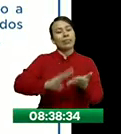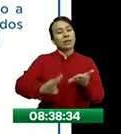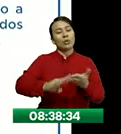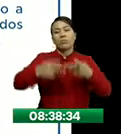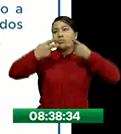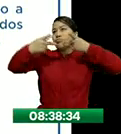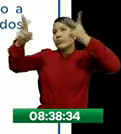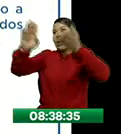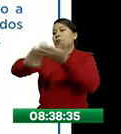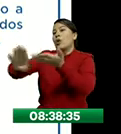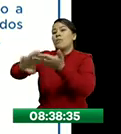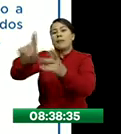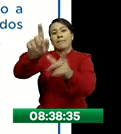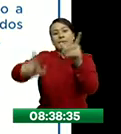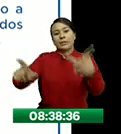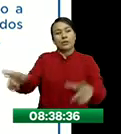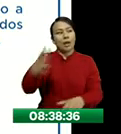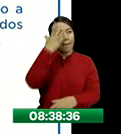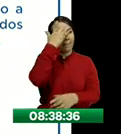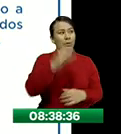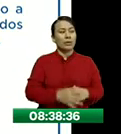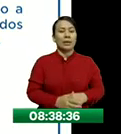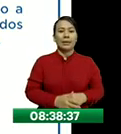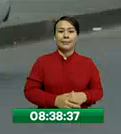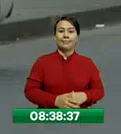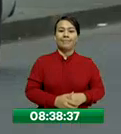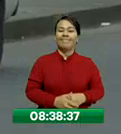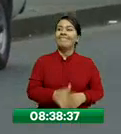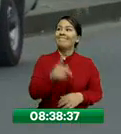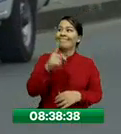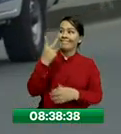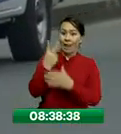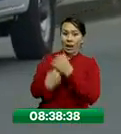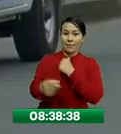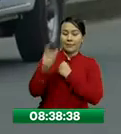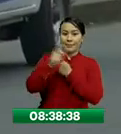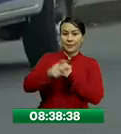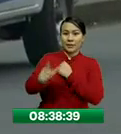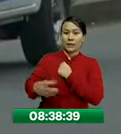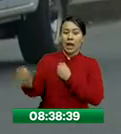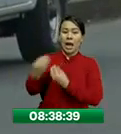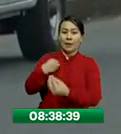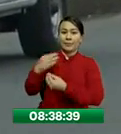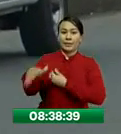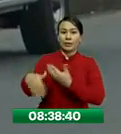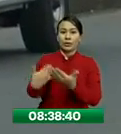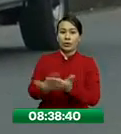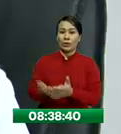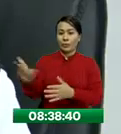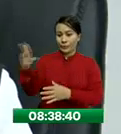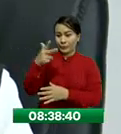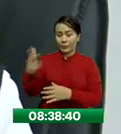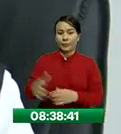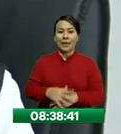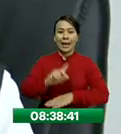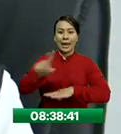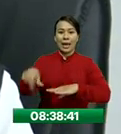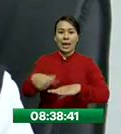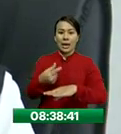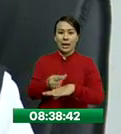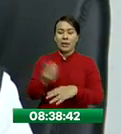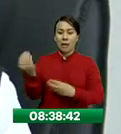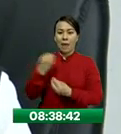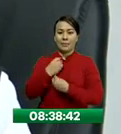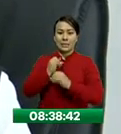a la ciudadanía e indicó que los funcionarios fueron separados. Esto lo confirmó el gerente. No, nosotros como